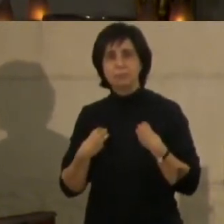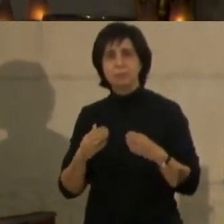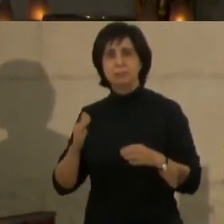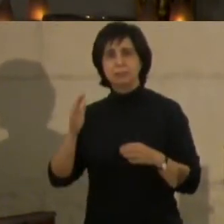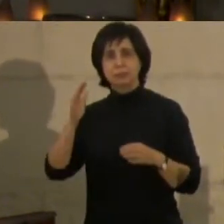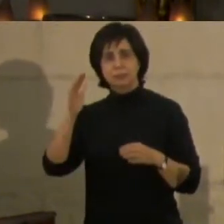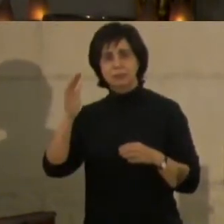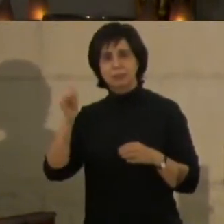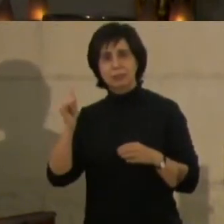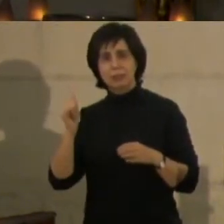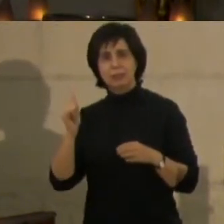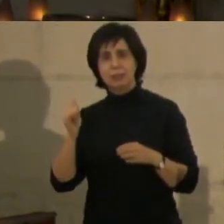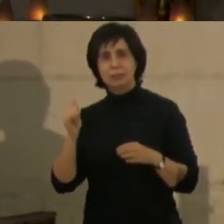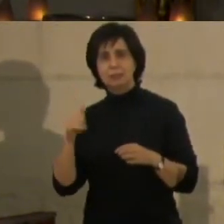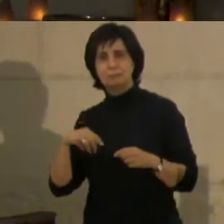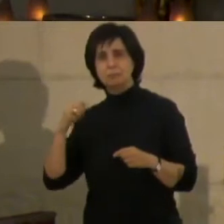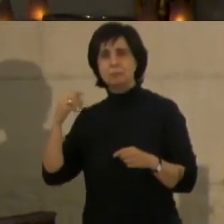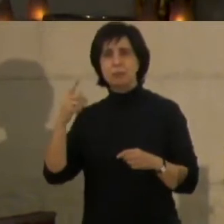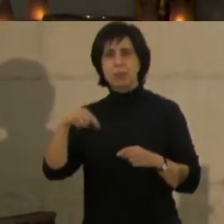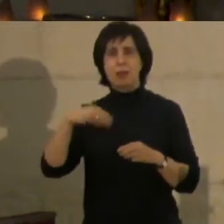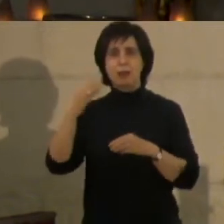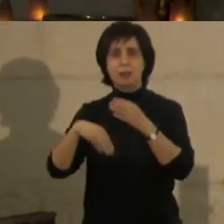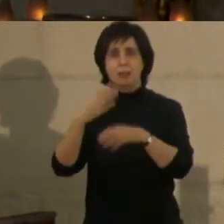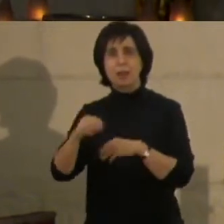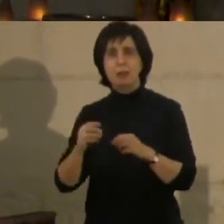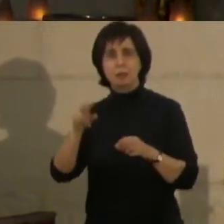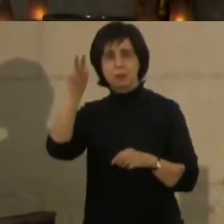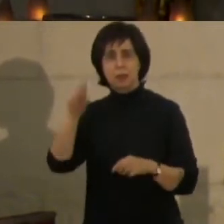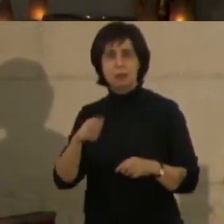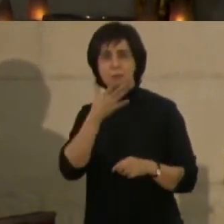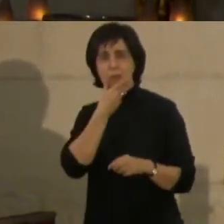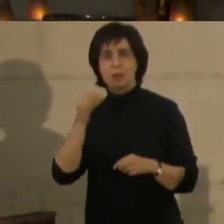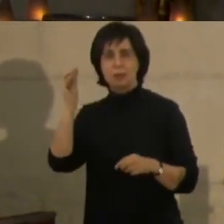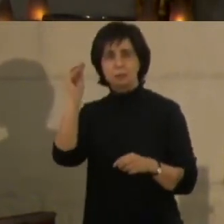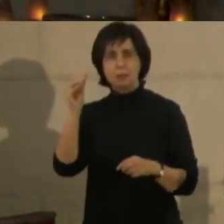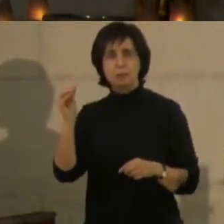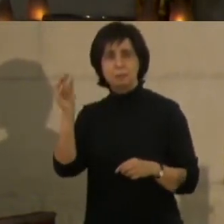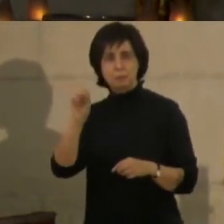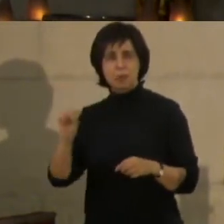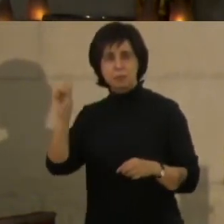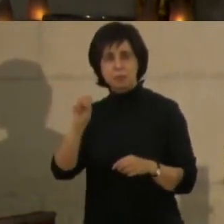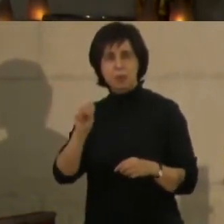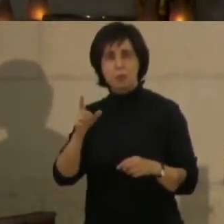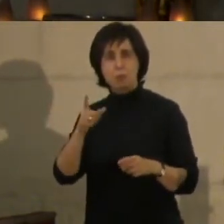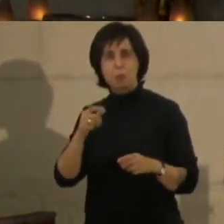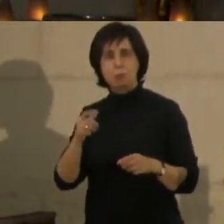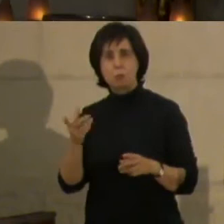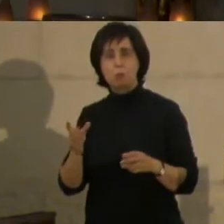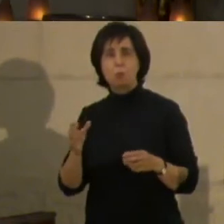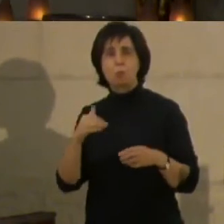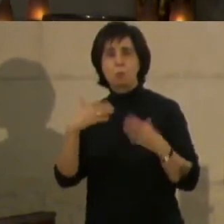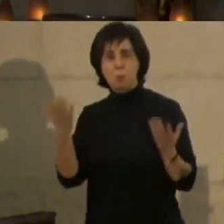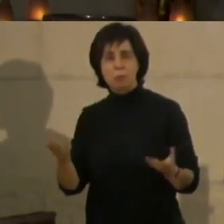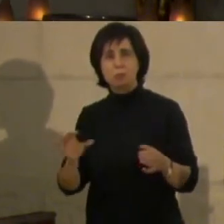que tiene y alcanza la verdadera belleza cuando no la